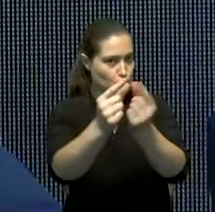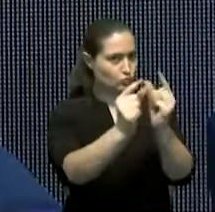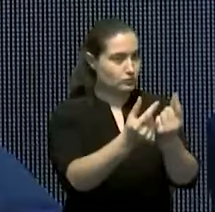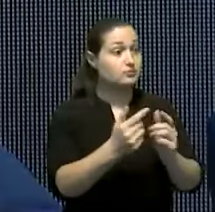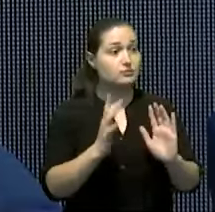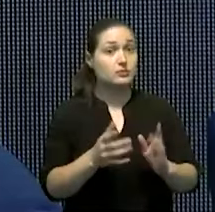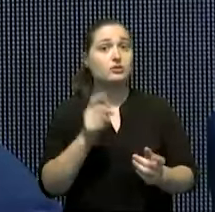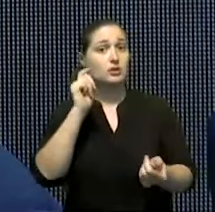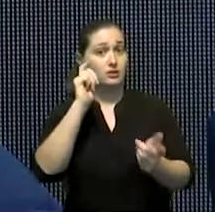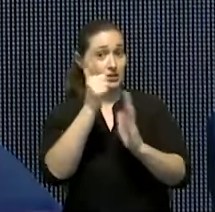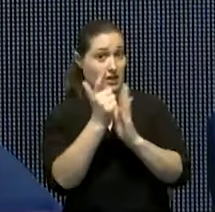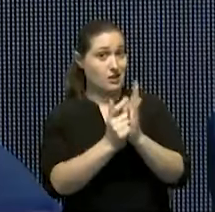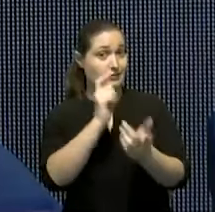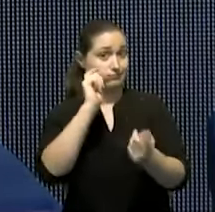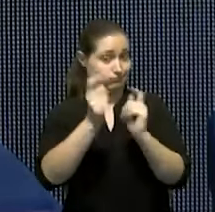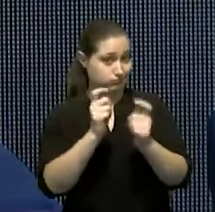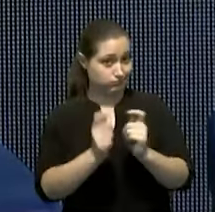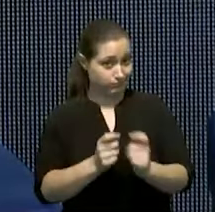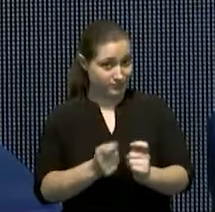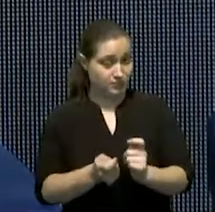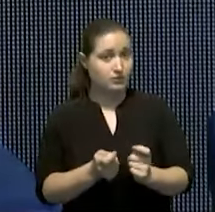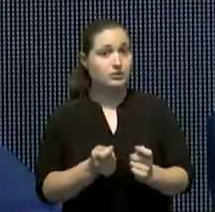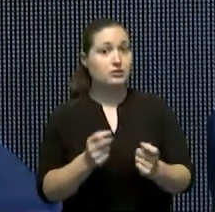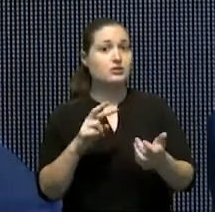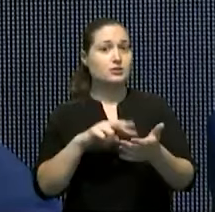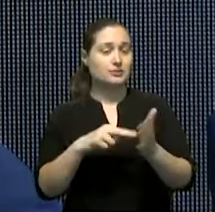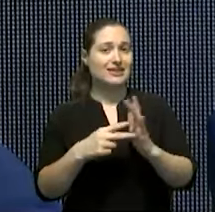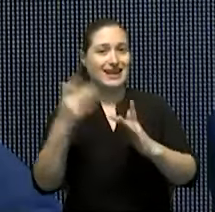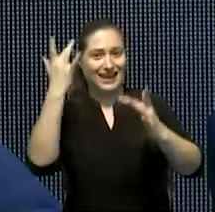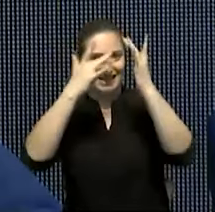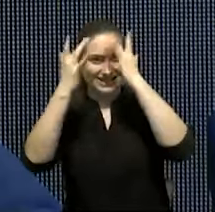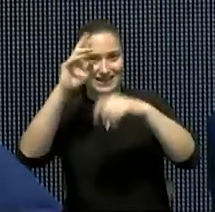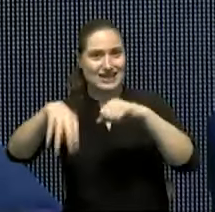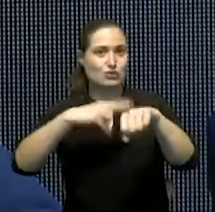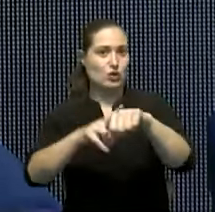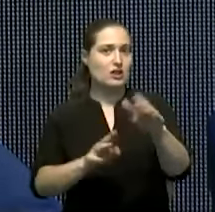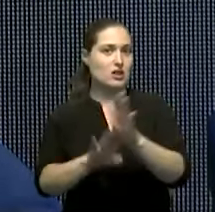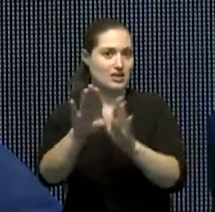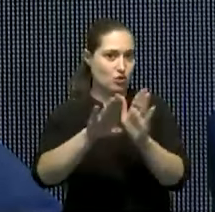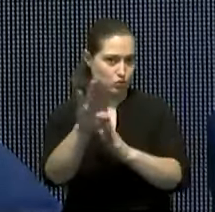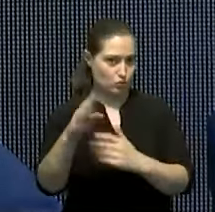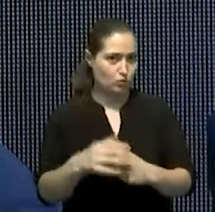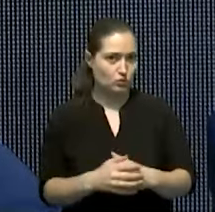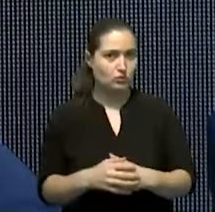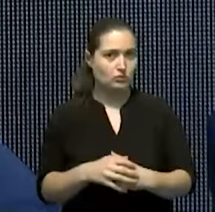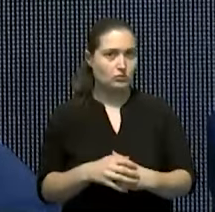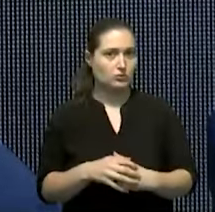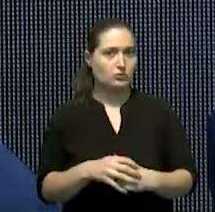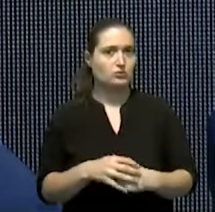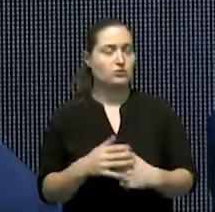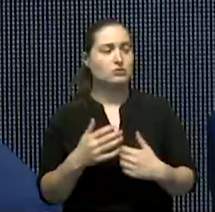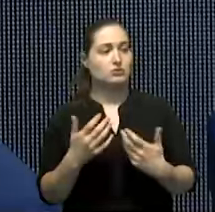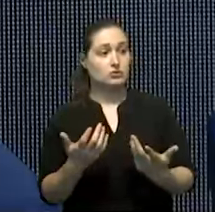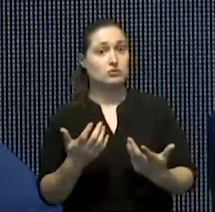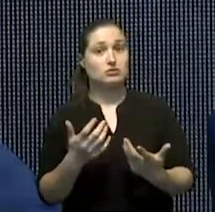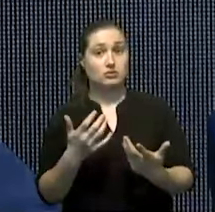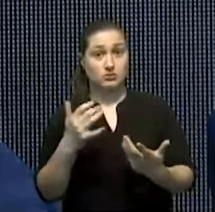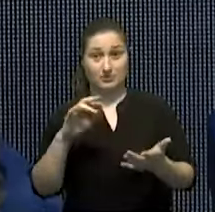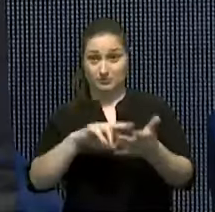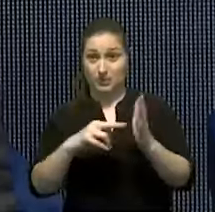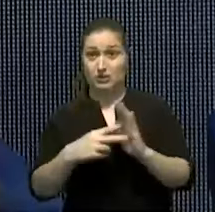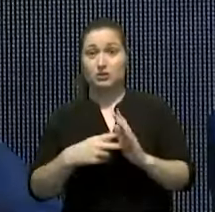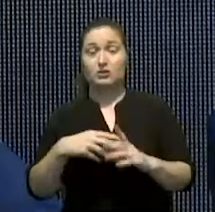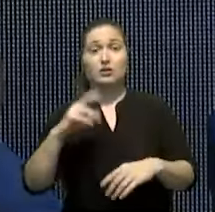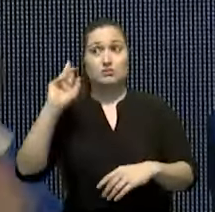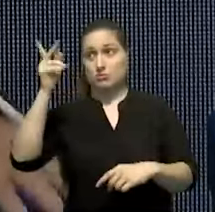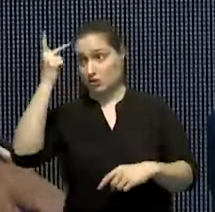reforma obedece un mandato de ley de la estrategia Nacional de desarrollo que fue un pacto político